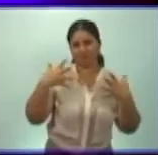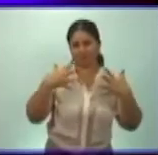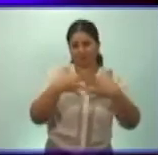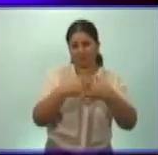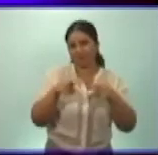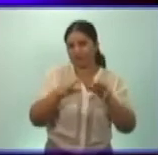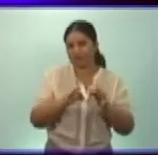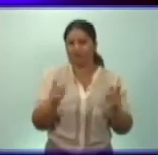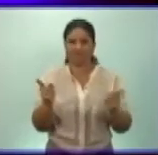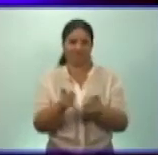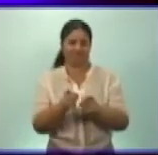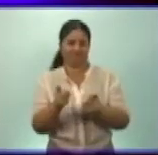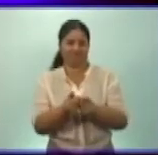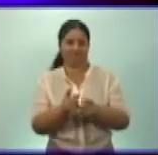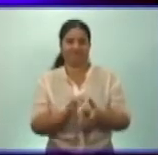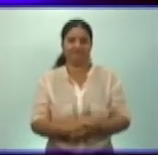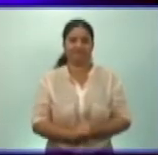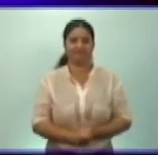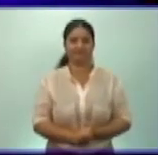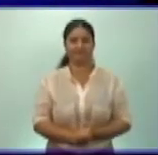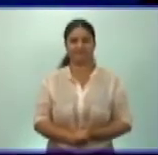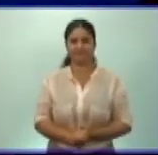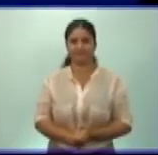resumen. Observen.